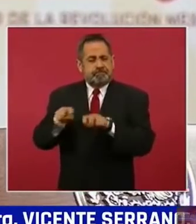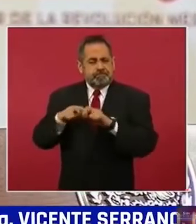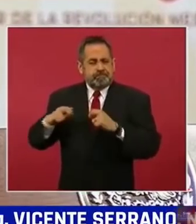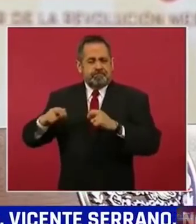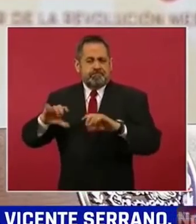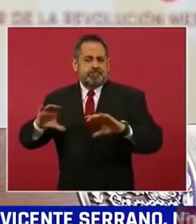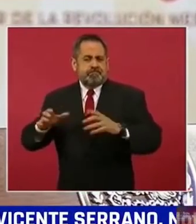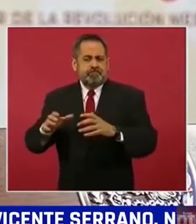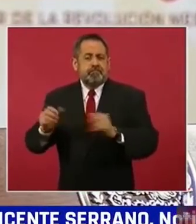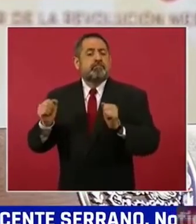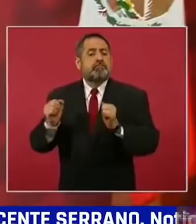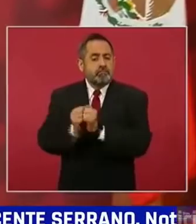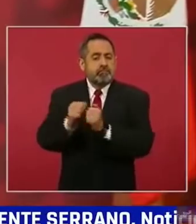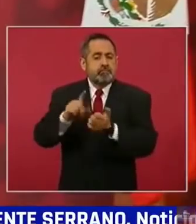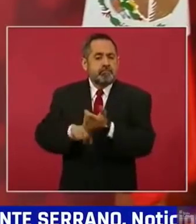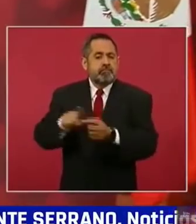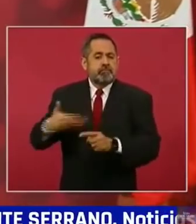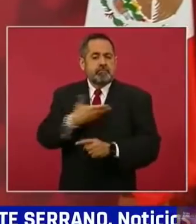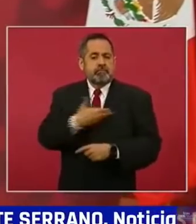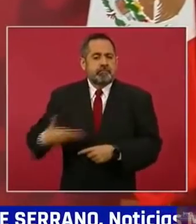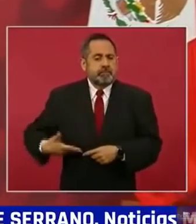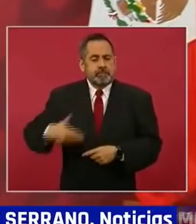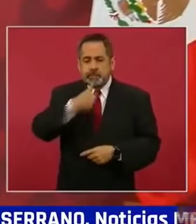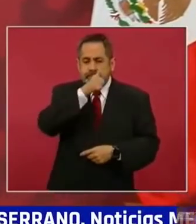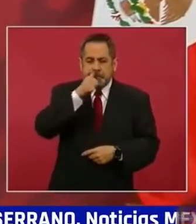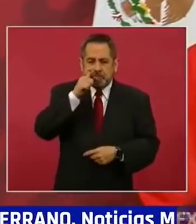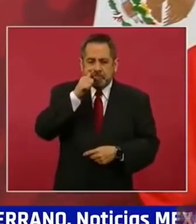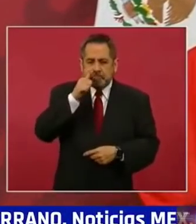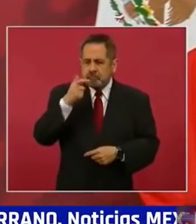del presidente Juárez.